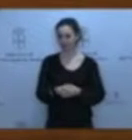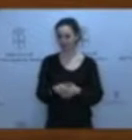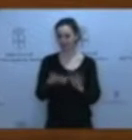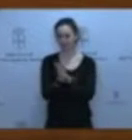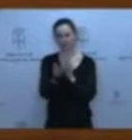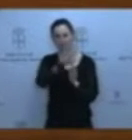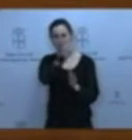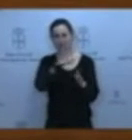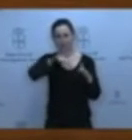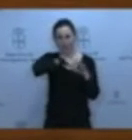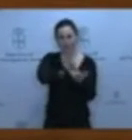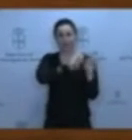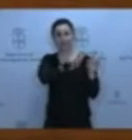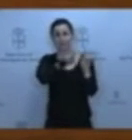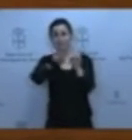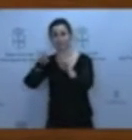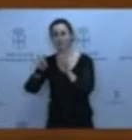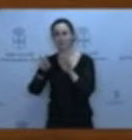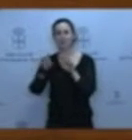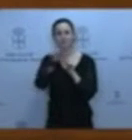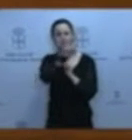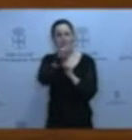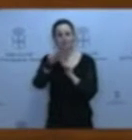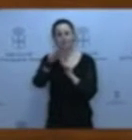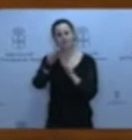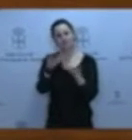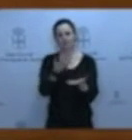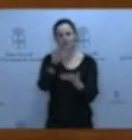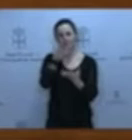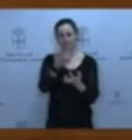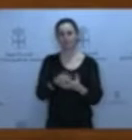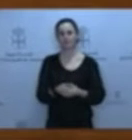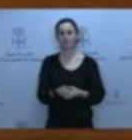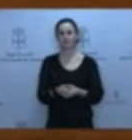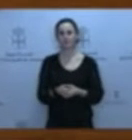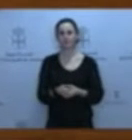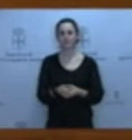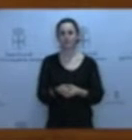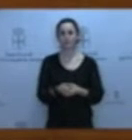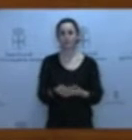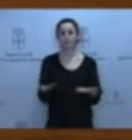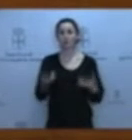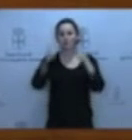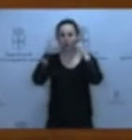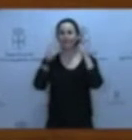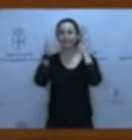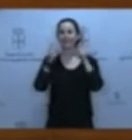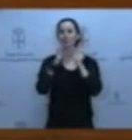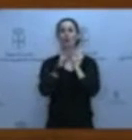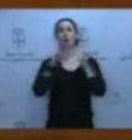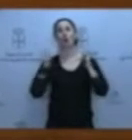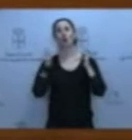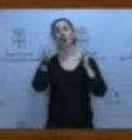escondía cuestiones que deberían de ser tratadas con mayor rigor. Como si intentásemos tratar la obesidad simplemente